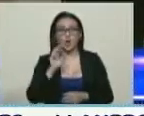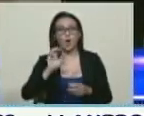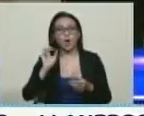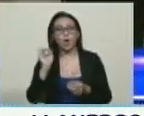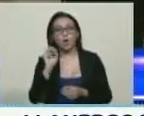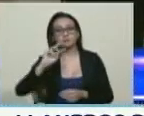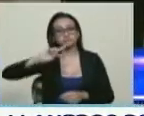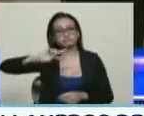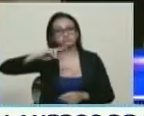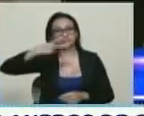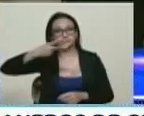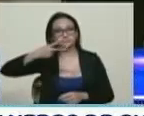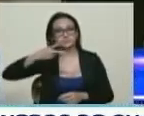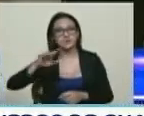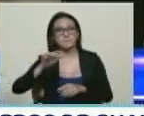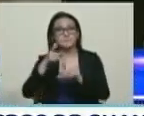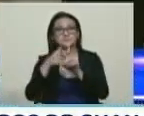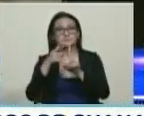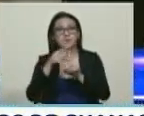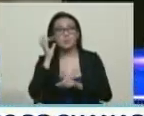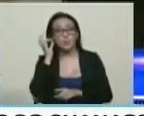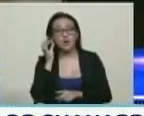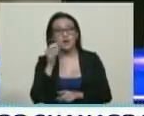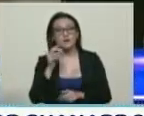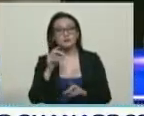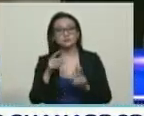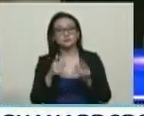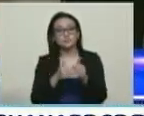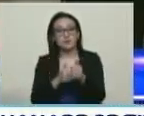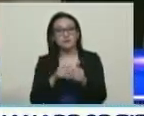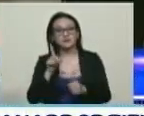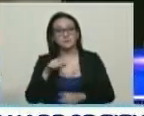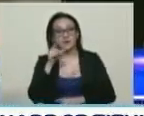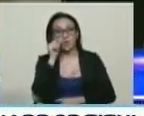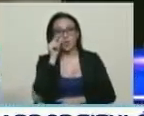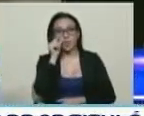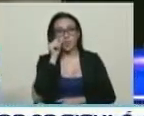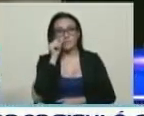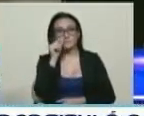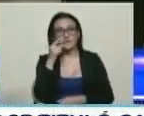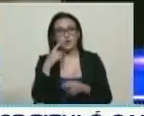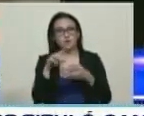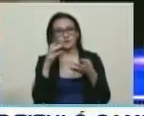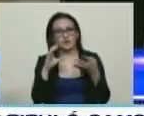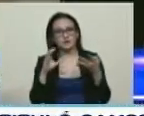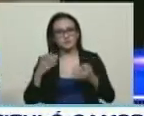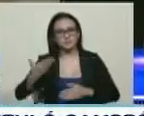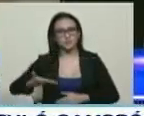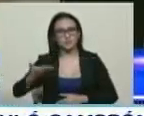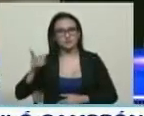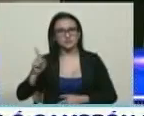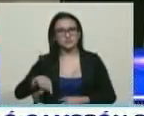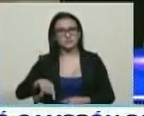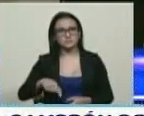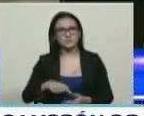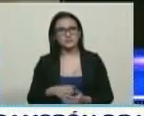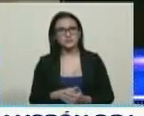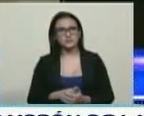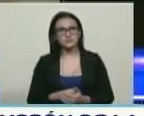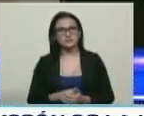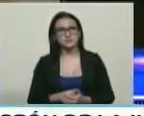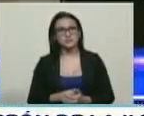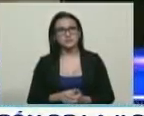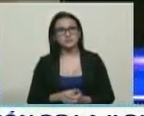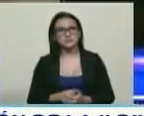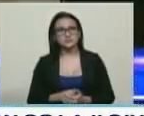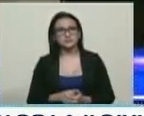el principal es mujer, el suplente también es hombre. Y otra característica importante que debemos tomar en cuenta para